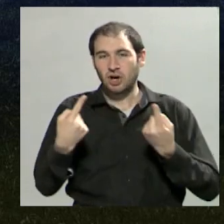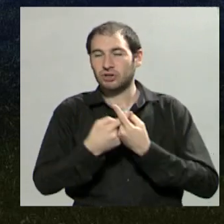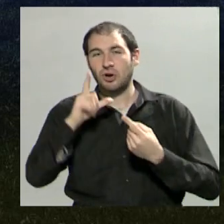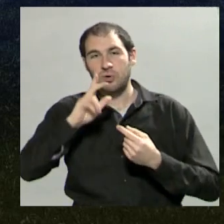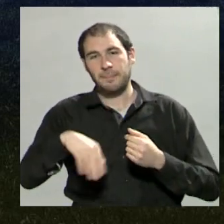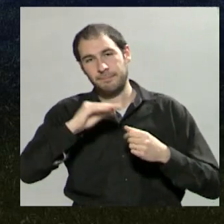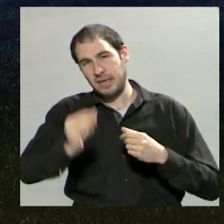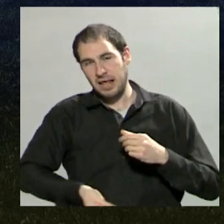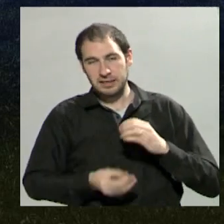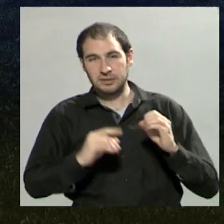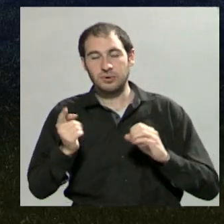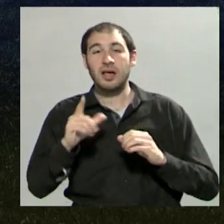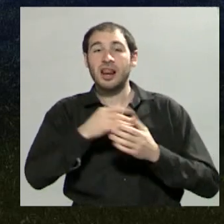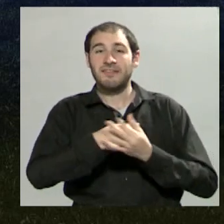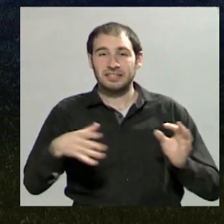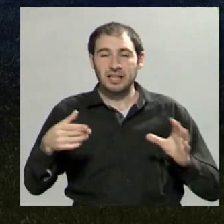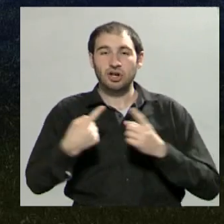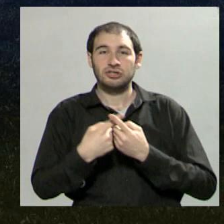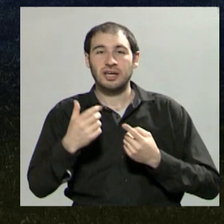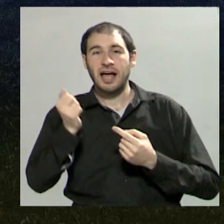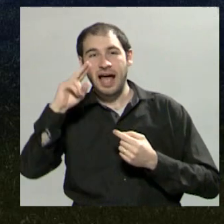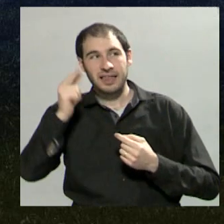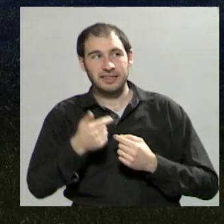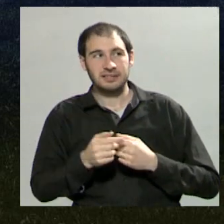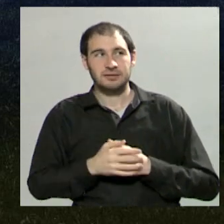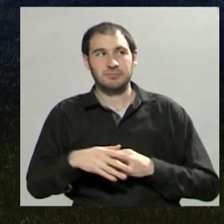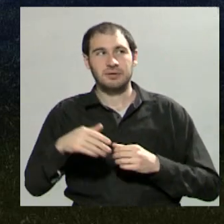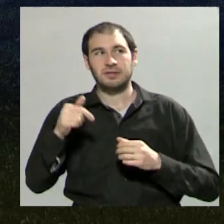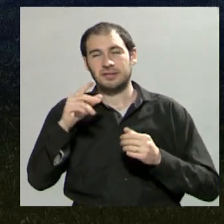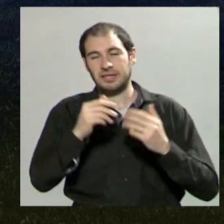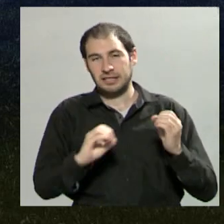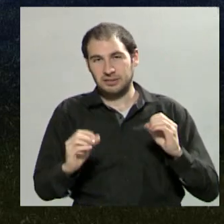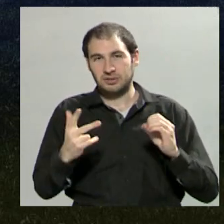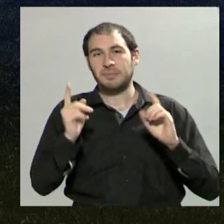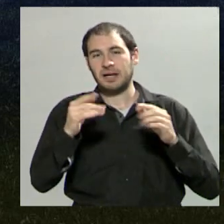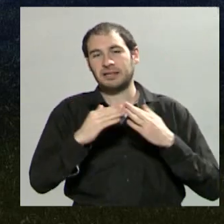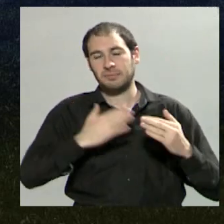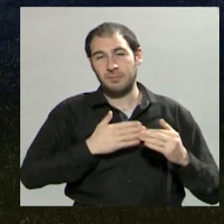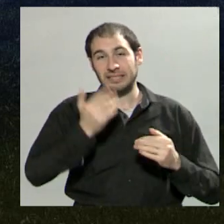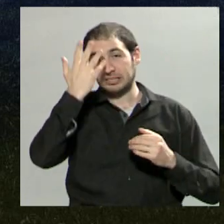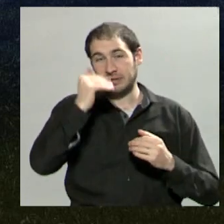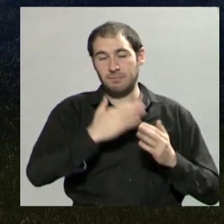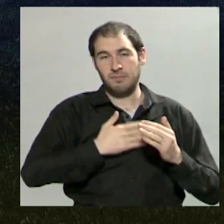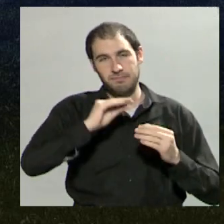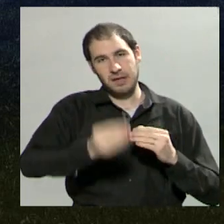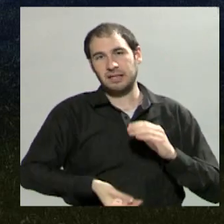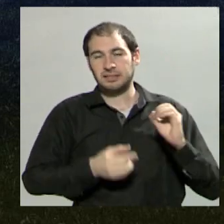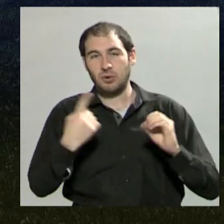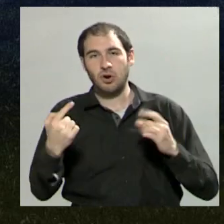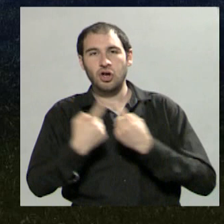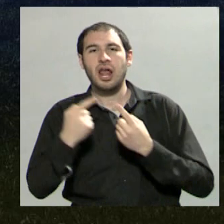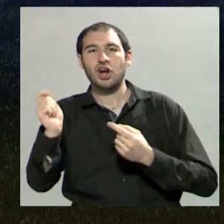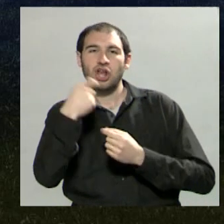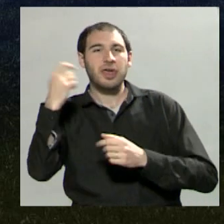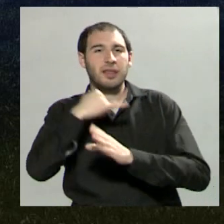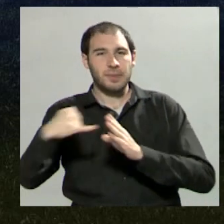Luján 1-0. La Libertad perdió con Andes Fútbol Club 3-0, también de local. San Martín de local perdió 1-0 con Rodeo del